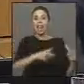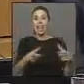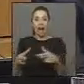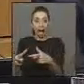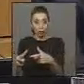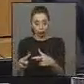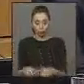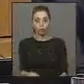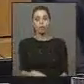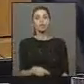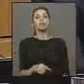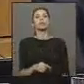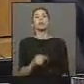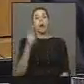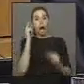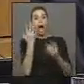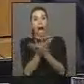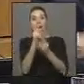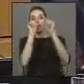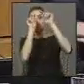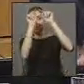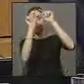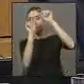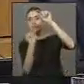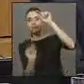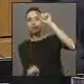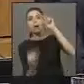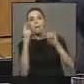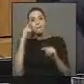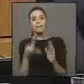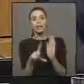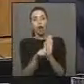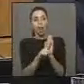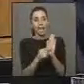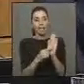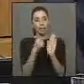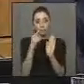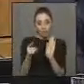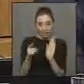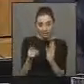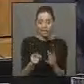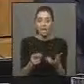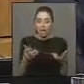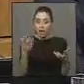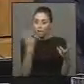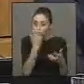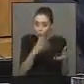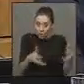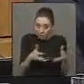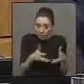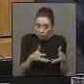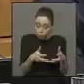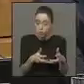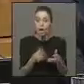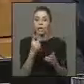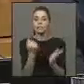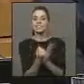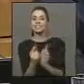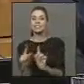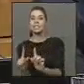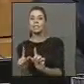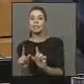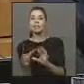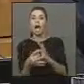Sin embargo, la propia ley establece que debe certificarse la producción a través de organizaciones